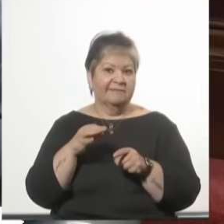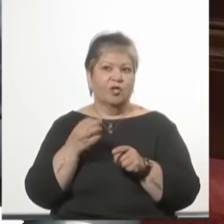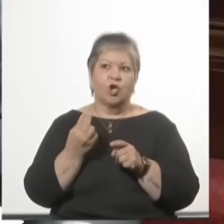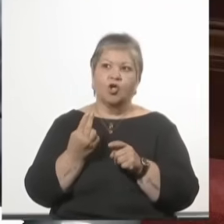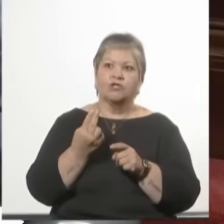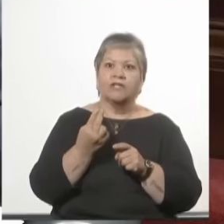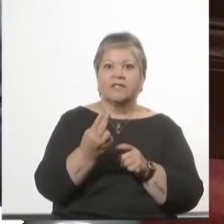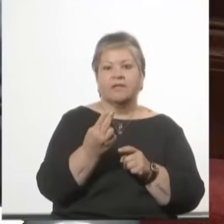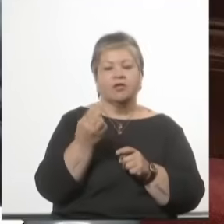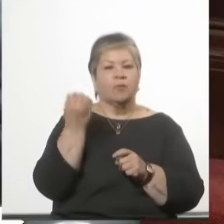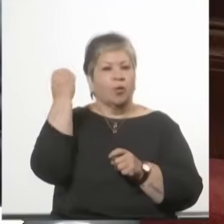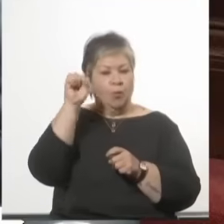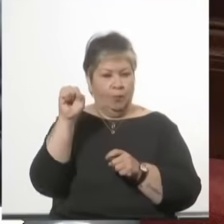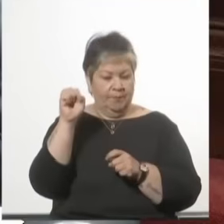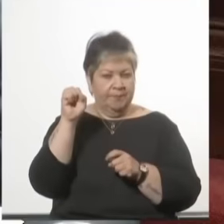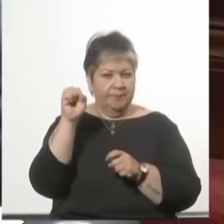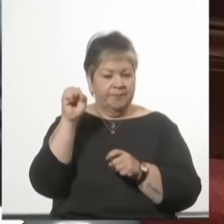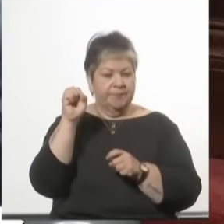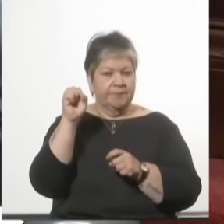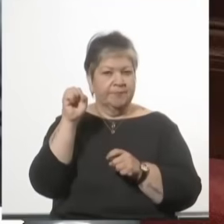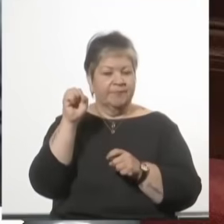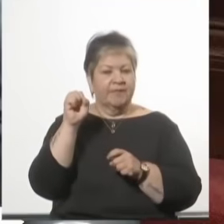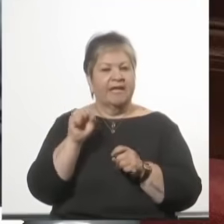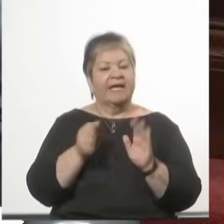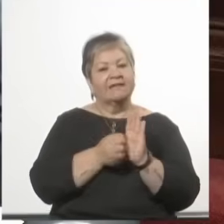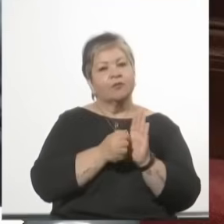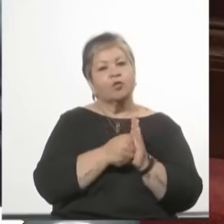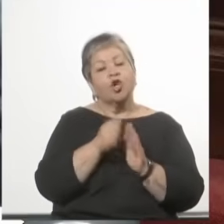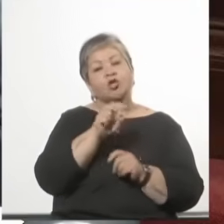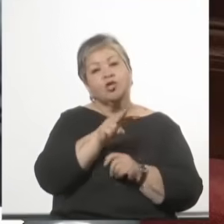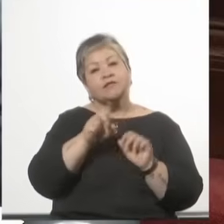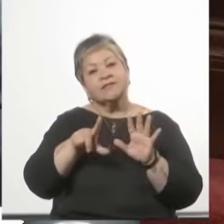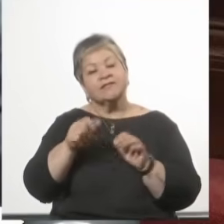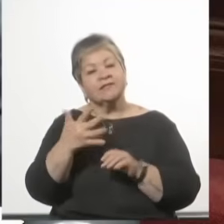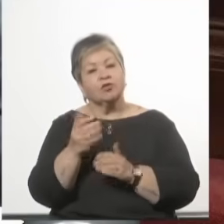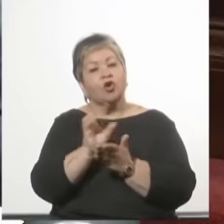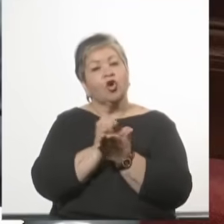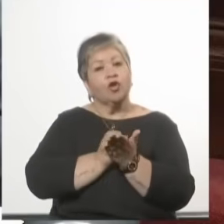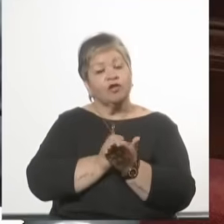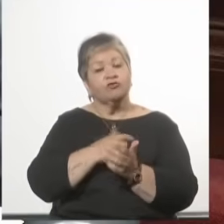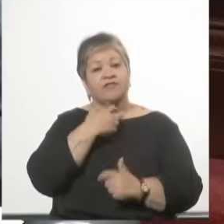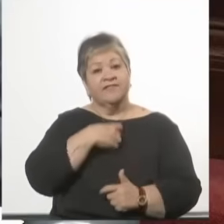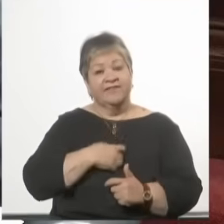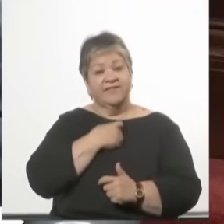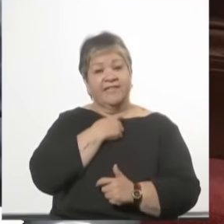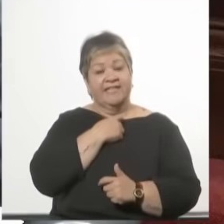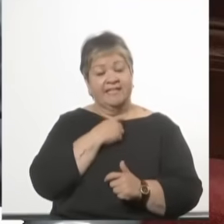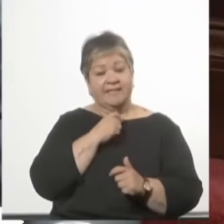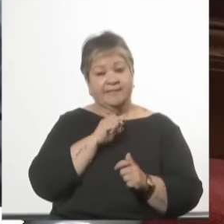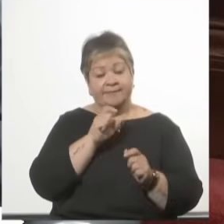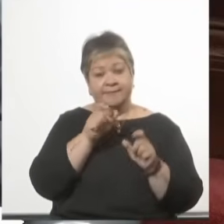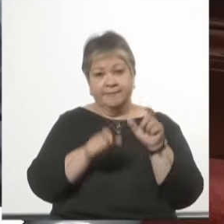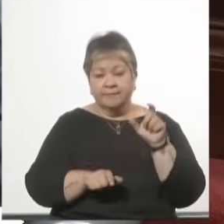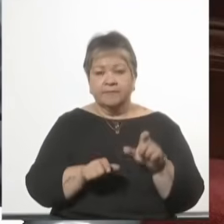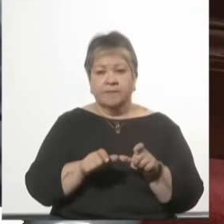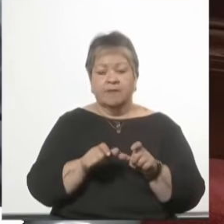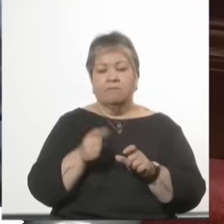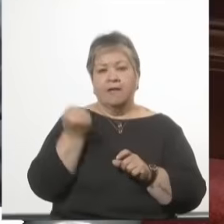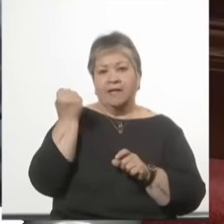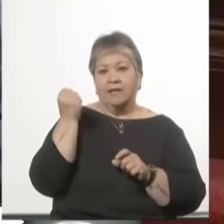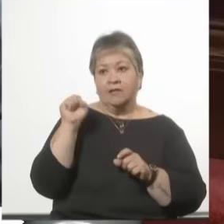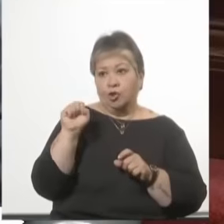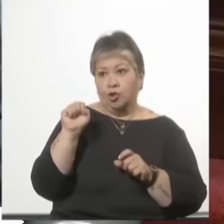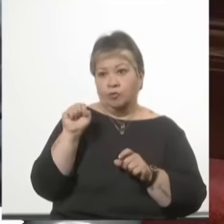consentimiento por dolo. Conviene recordar que el artículo 1275 del Código Civil establece que para que el dolo pueda ser un